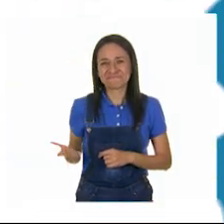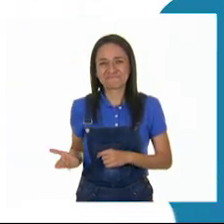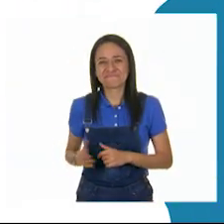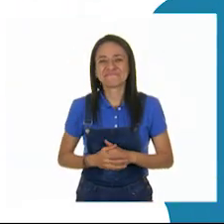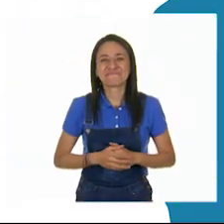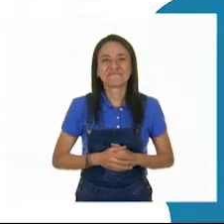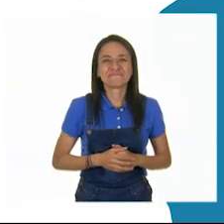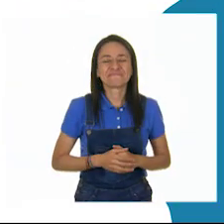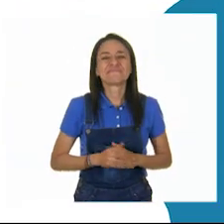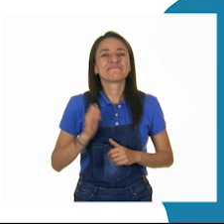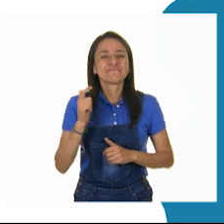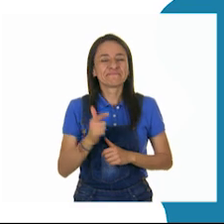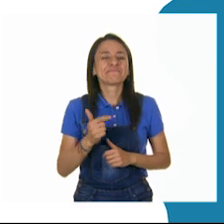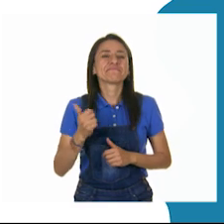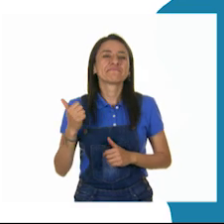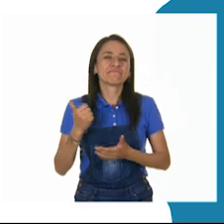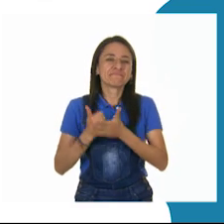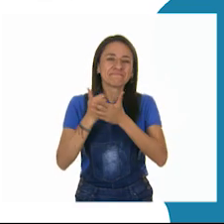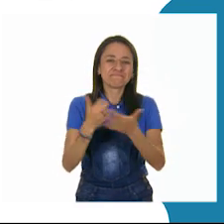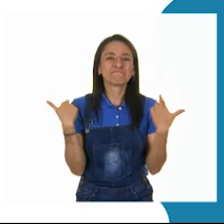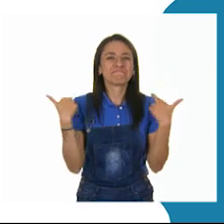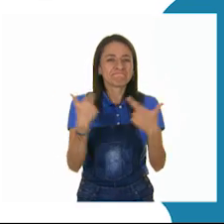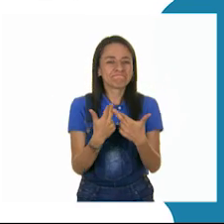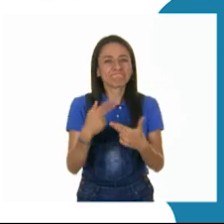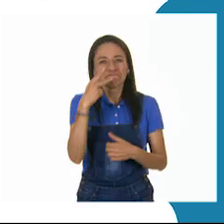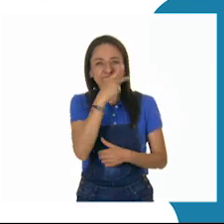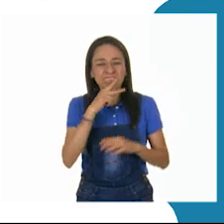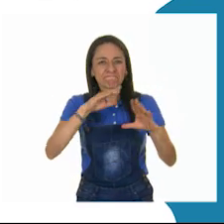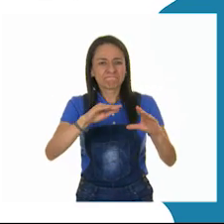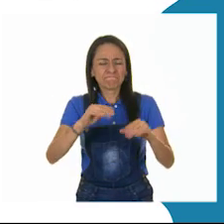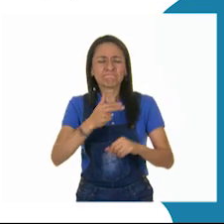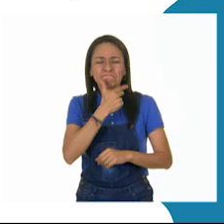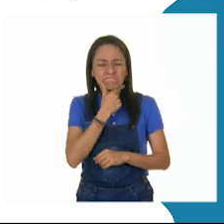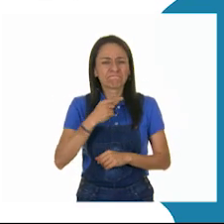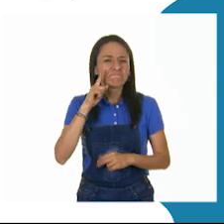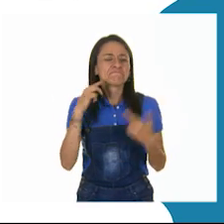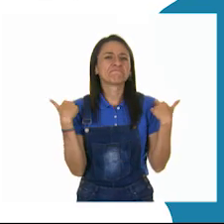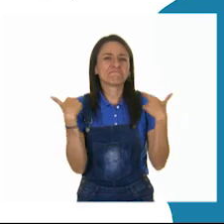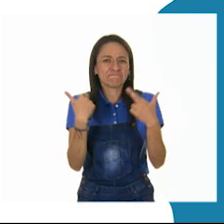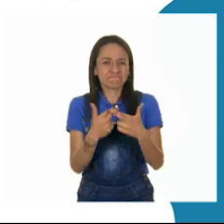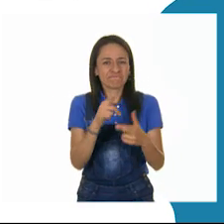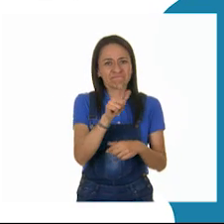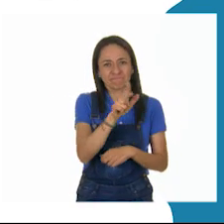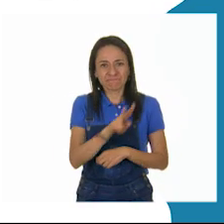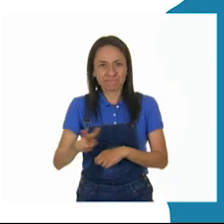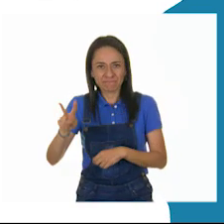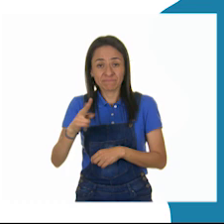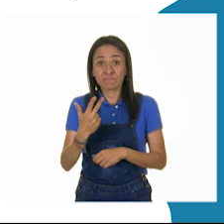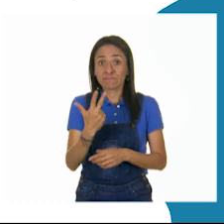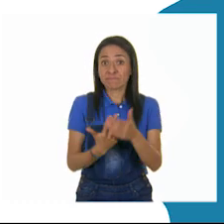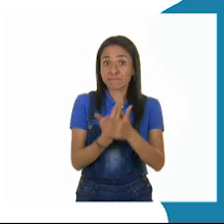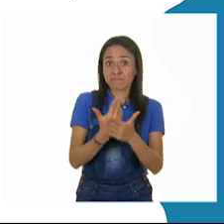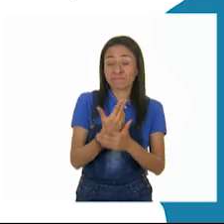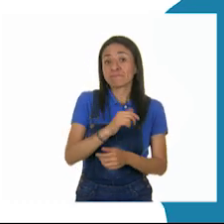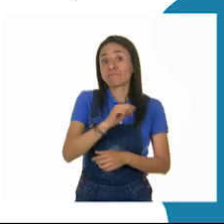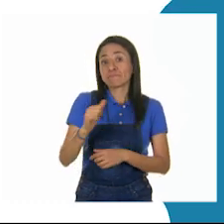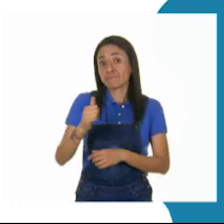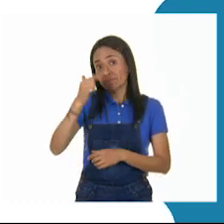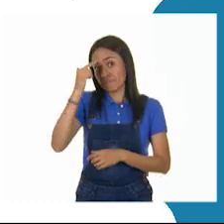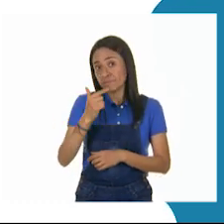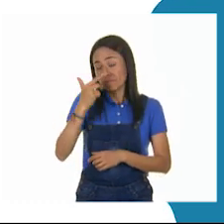para apoyo pedagógico hay maestras y maestros de lunes a viernes de 8 a 20 horas en el teléfono